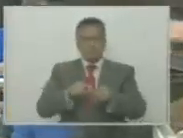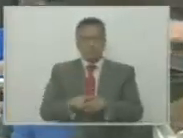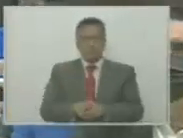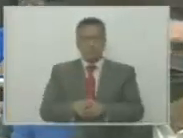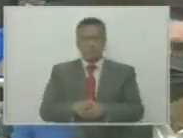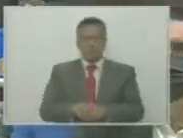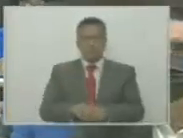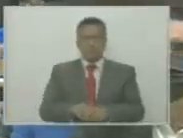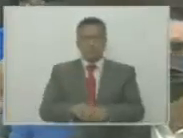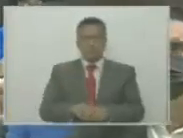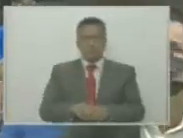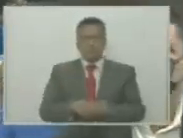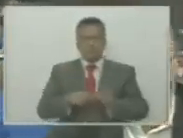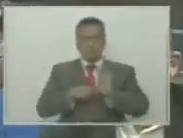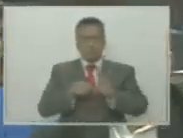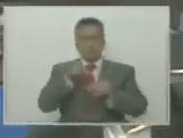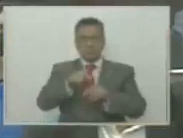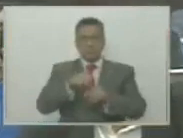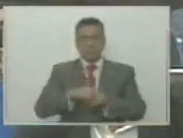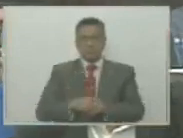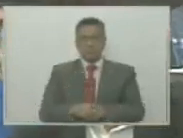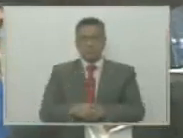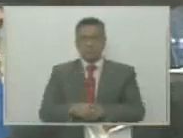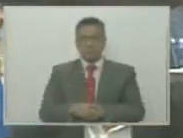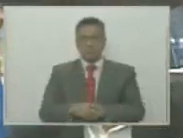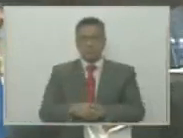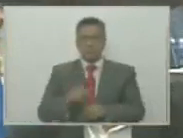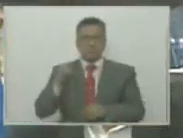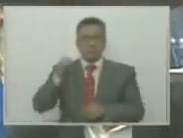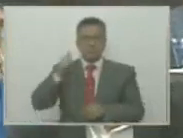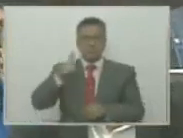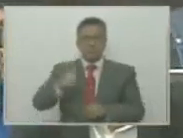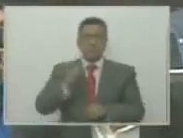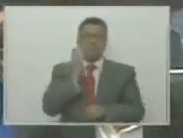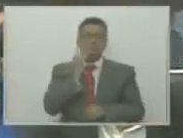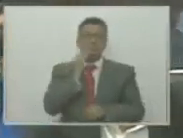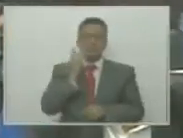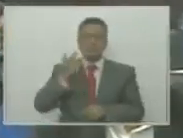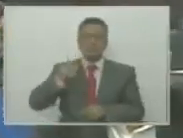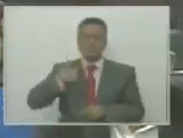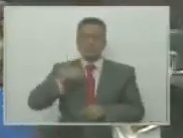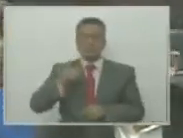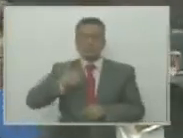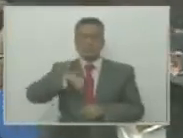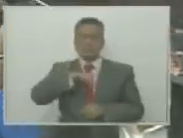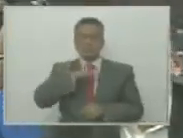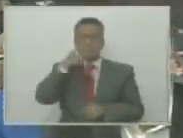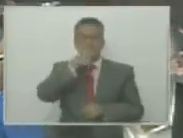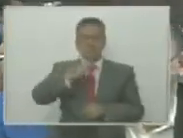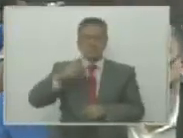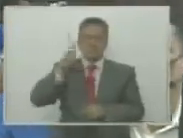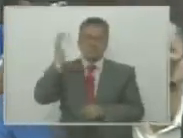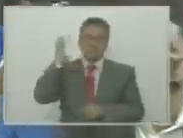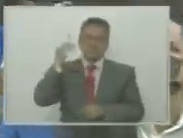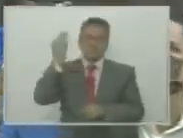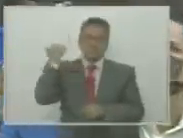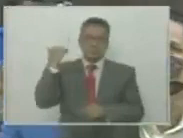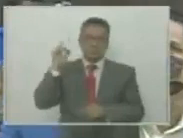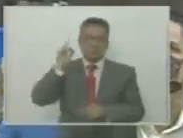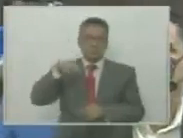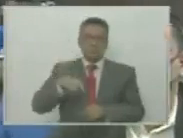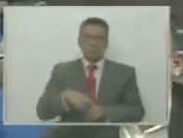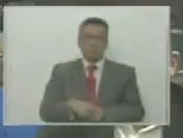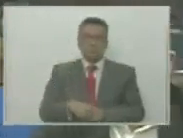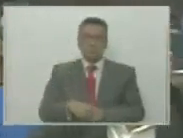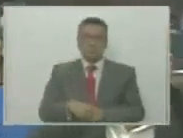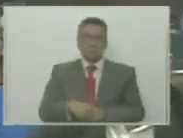y evidenciamos pues la trayectoria, el ejemplo que nos dieron nuestros pueblos ancestrales y que